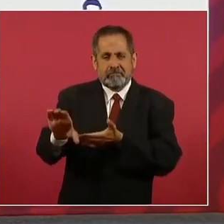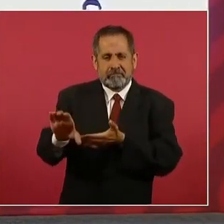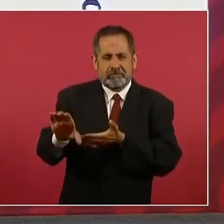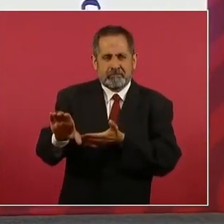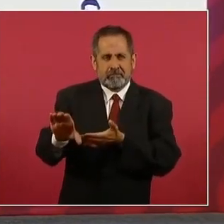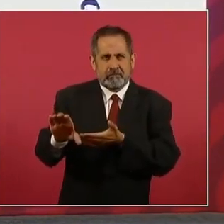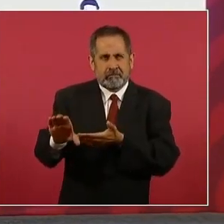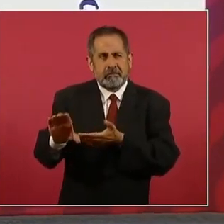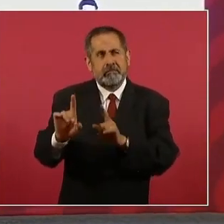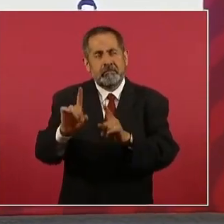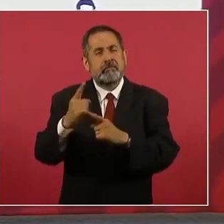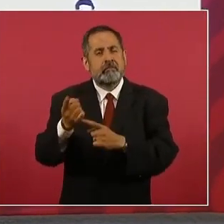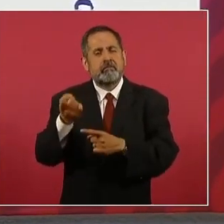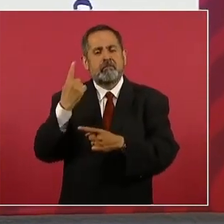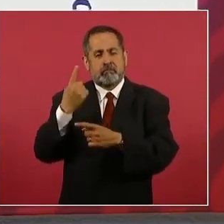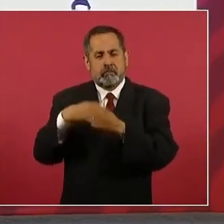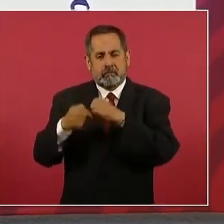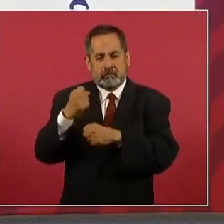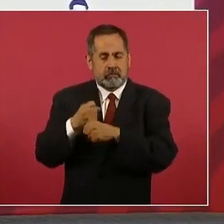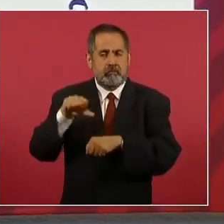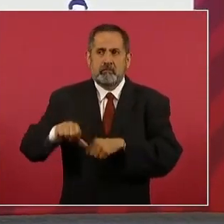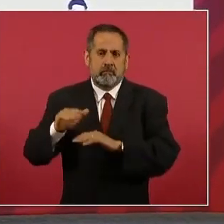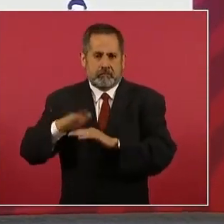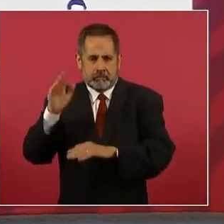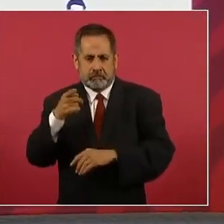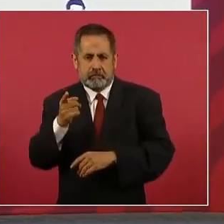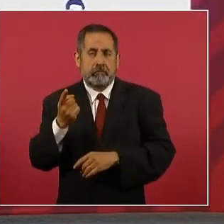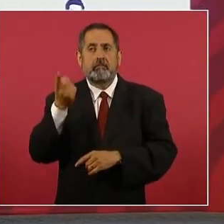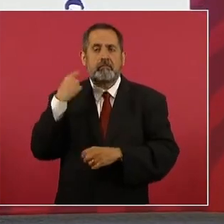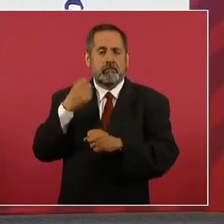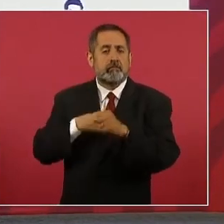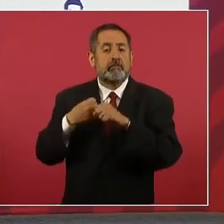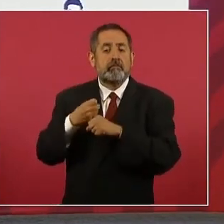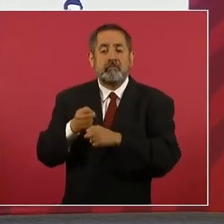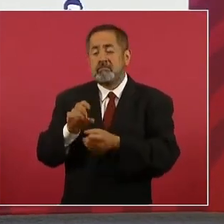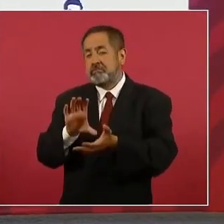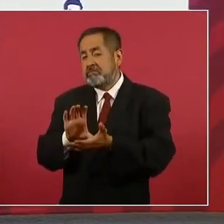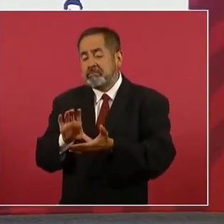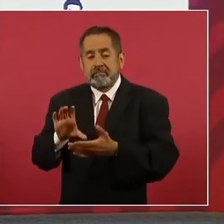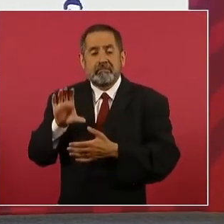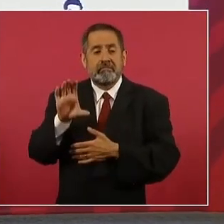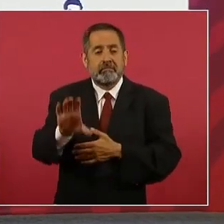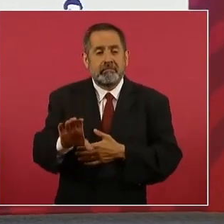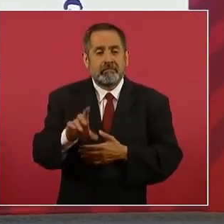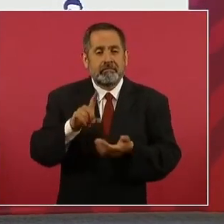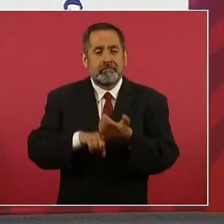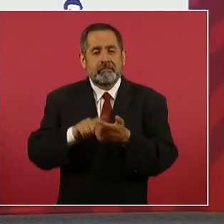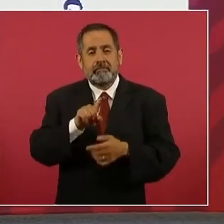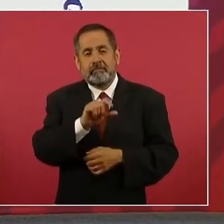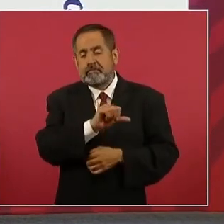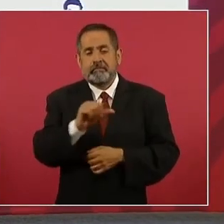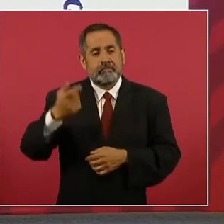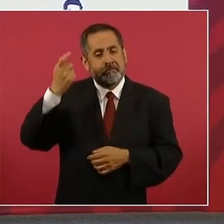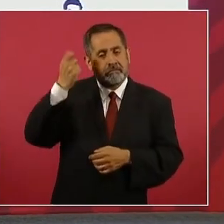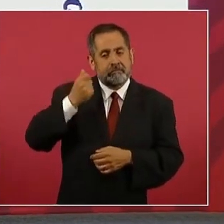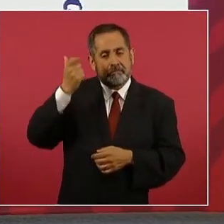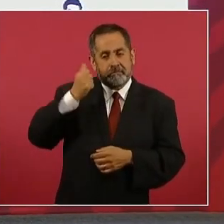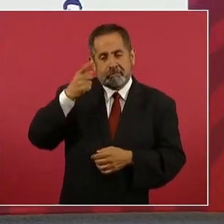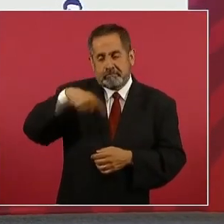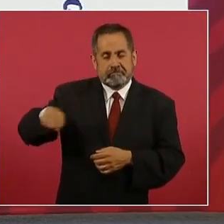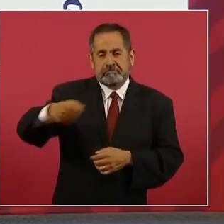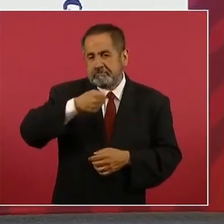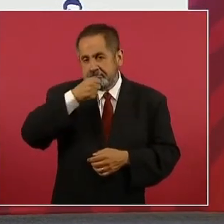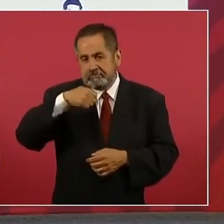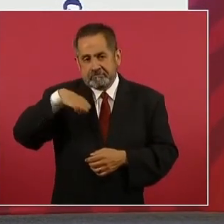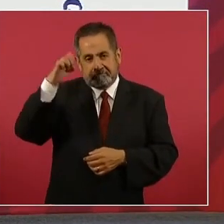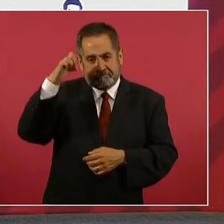sí, del año pasado, porque este año es más, del año pasado, de la pensión de adultos